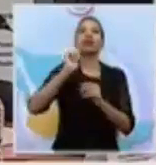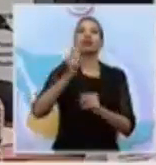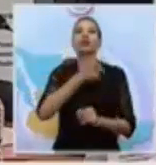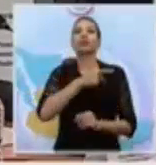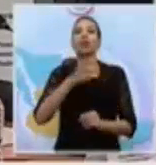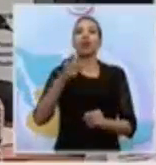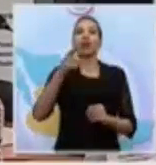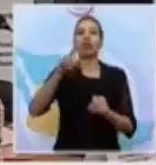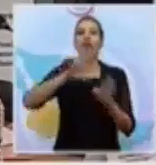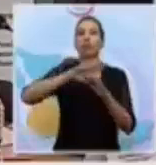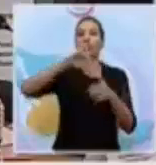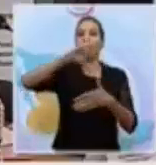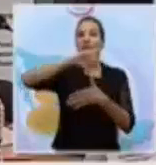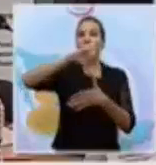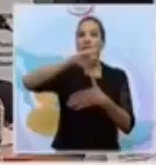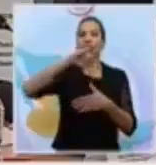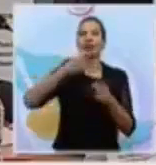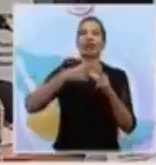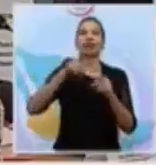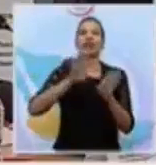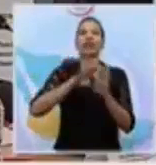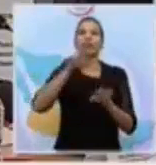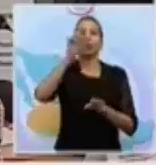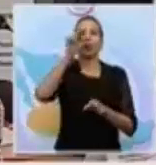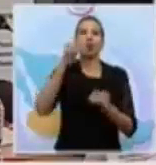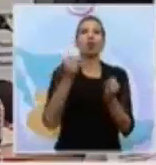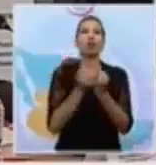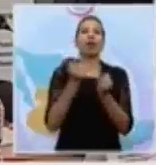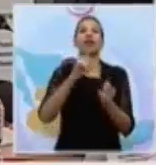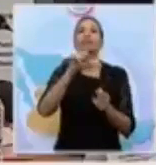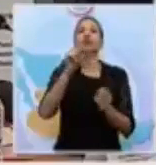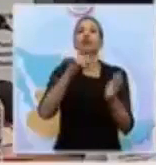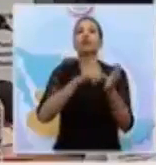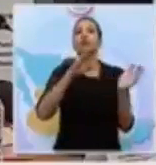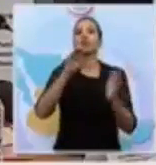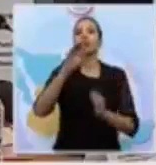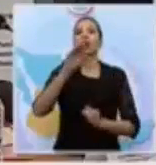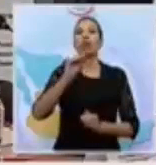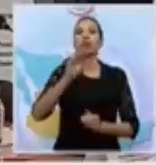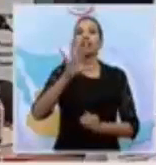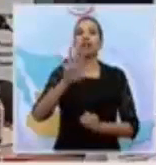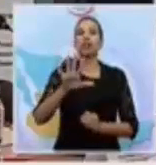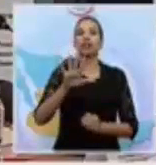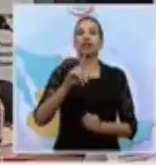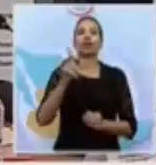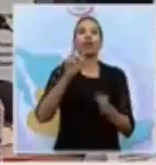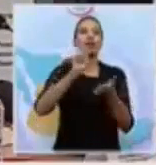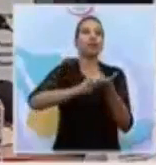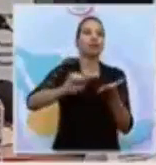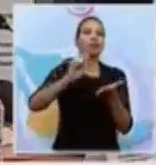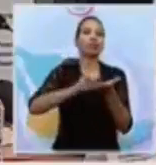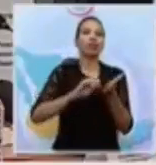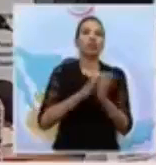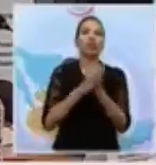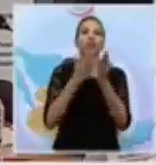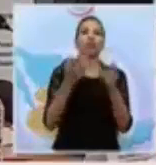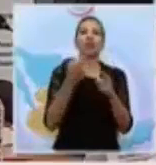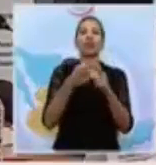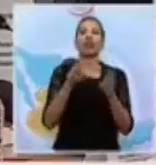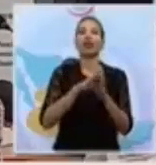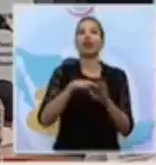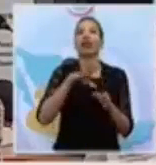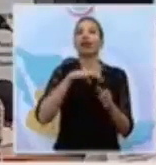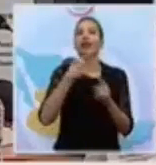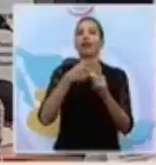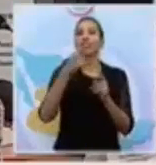en América Latina del PNUD, y desde 1995 escribe en la jornada